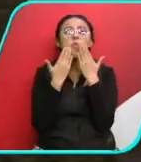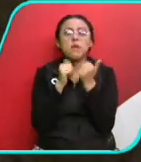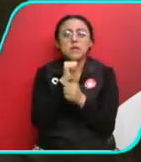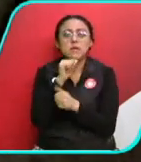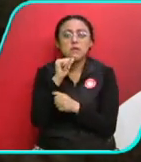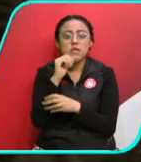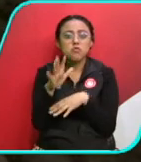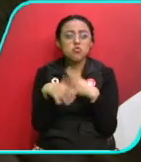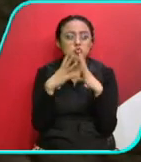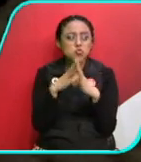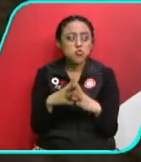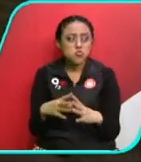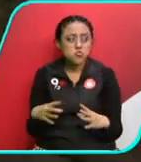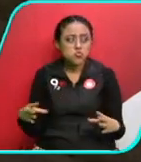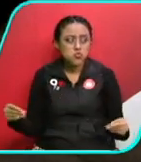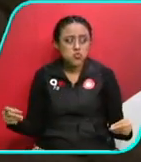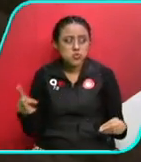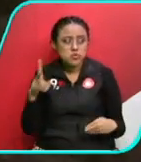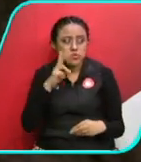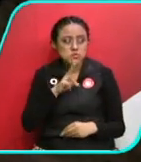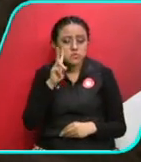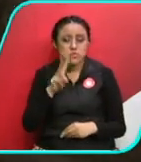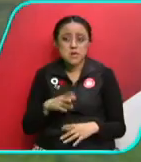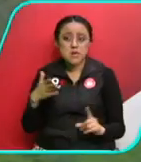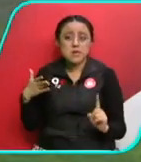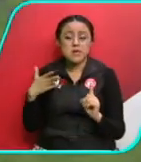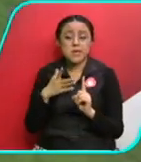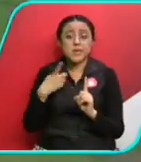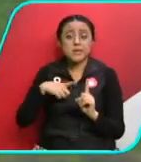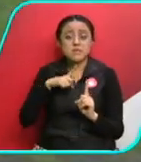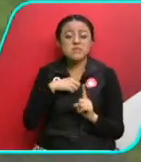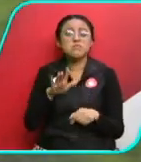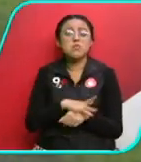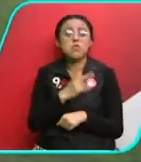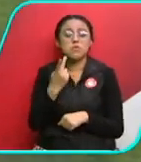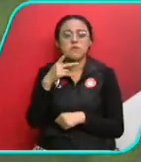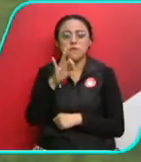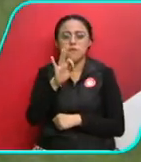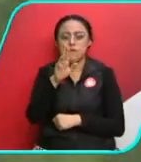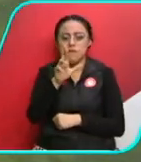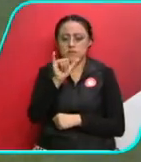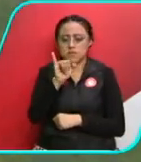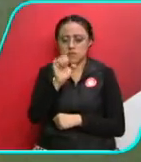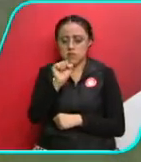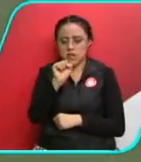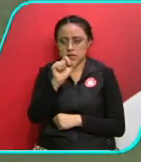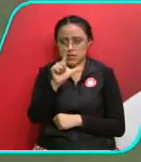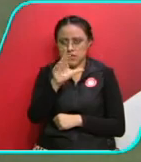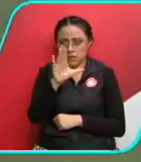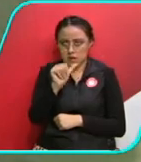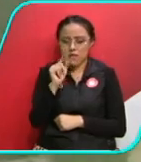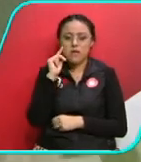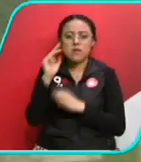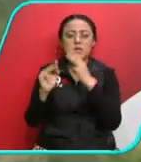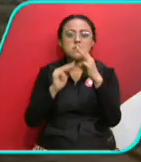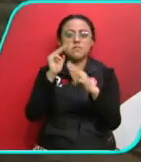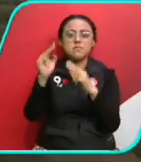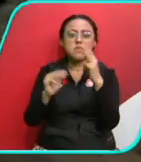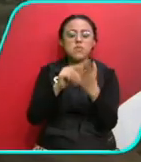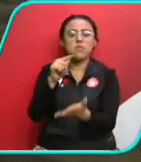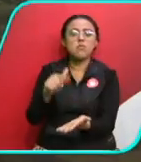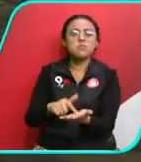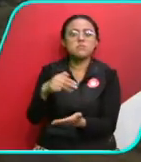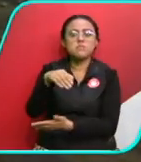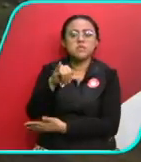totalmente deforestadas. El principal objetivo fue la Frailesca, en específico, el Cerro Nambiyuguá, que